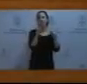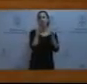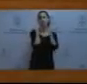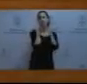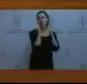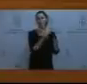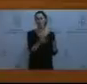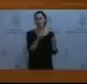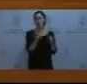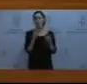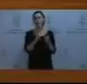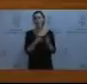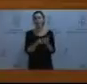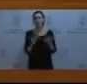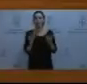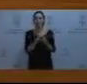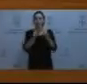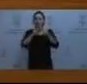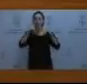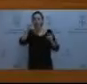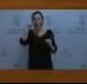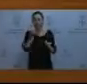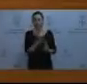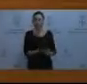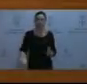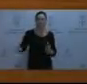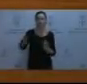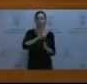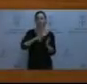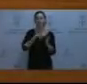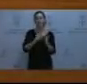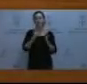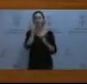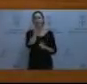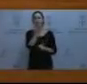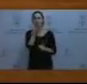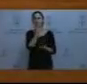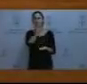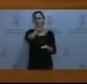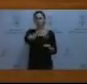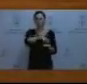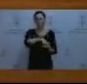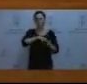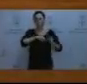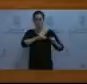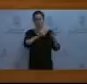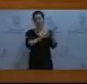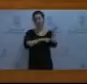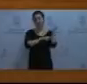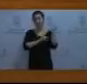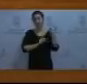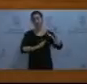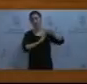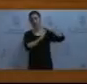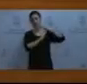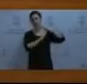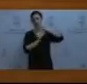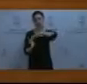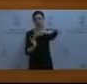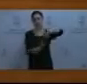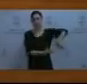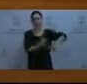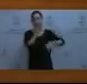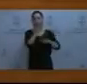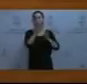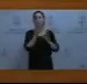con la Universidad de Oviedo e incluso había un plan previo para una escuela de arqueología que así se quedó. Pero bueno, esto ha pasado a mejor vida ante la incapacidad de